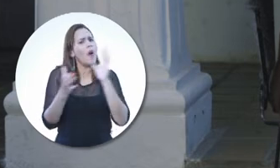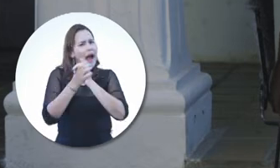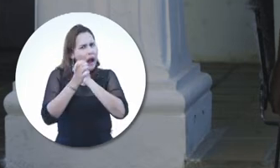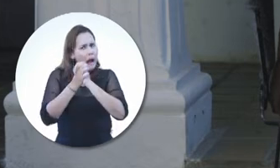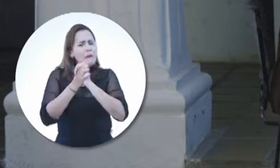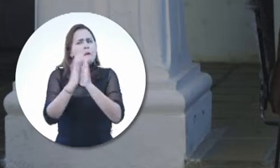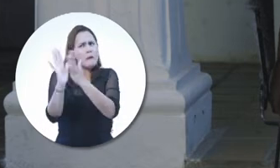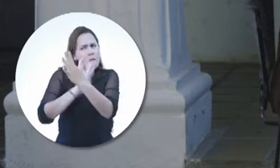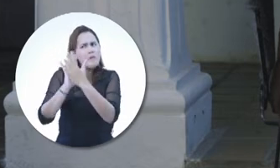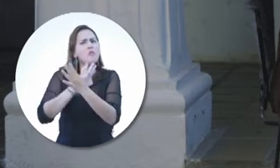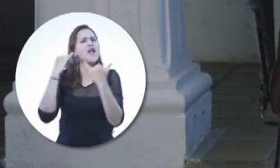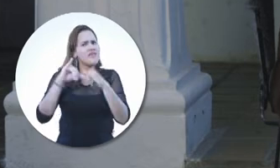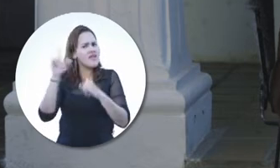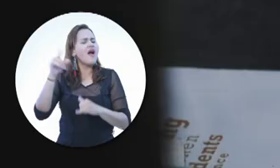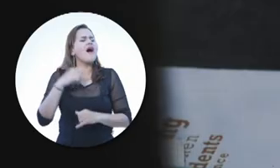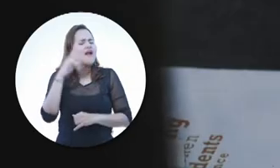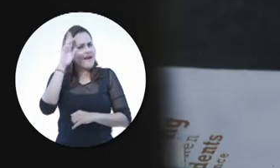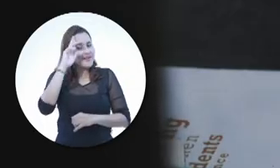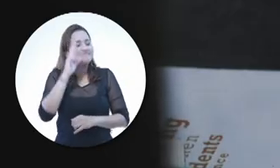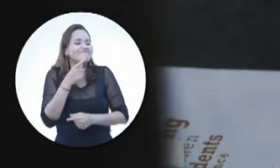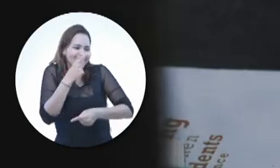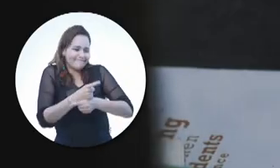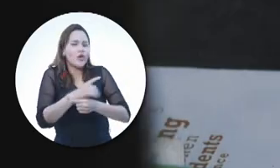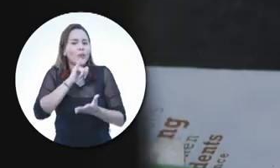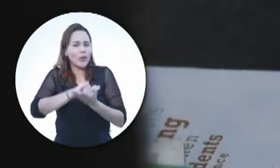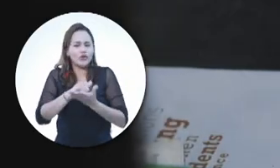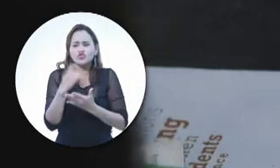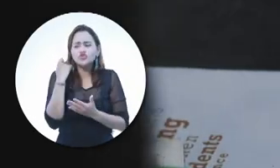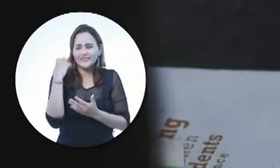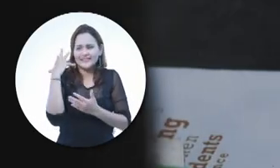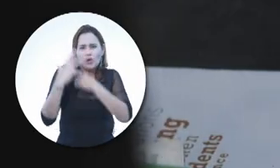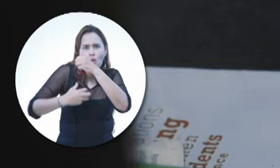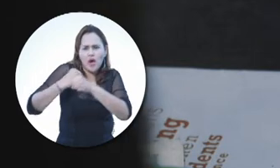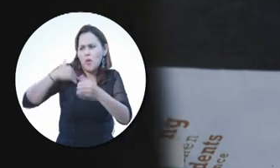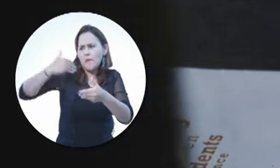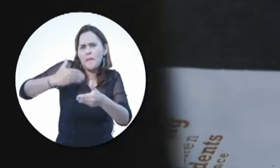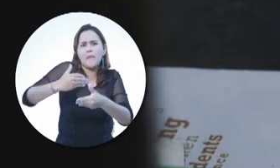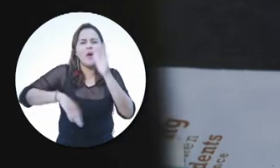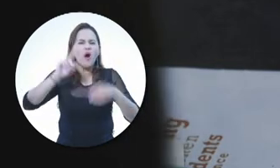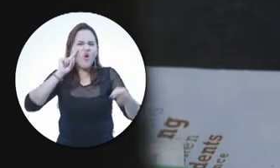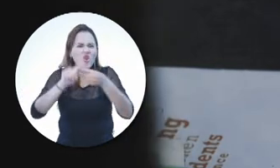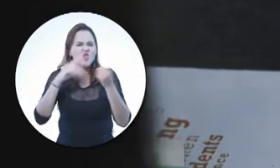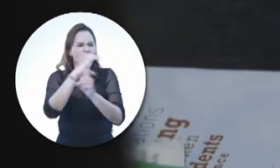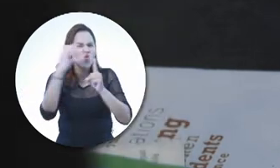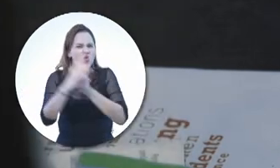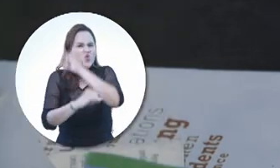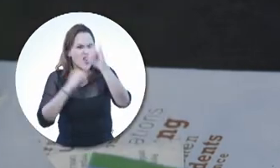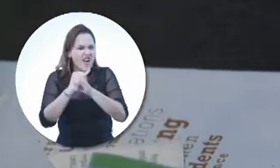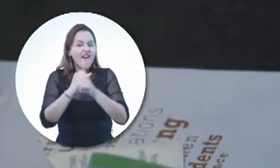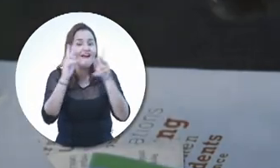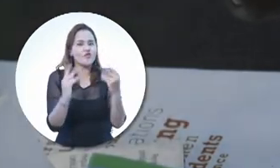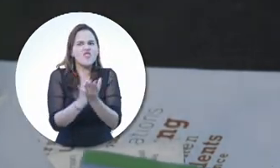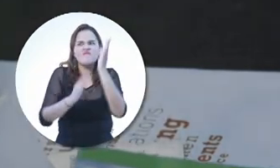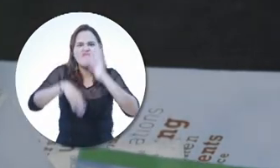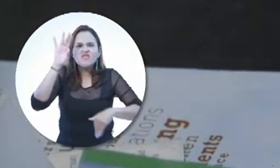muchos estudiantes de nuestro campus. Por eso la asignación de recursos en los últimos 5 años refleja la apuesta Uni Magdalena por fortalecer la cultura